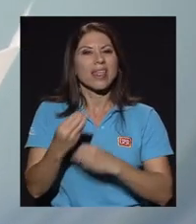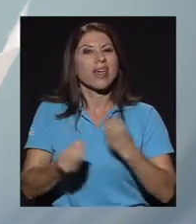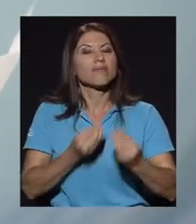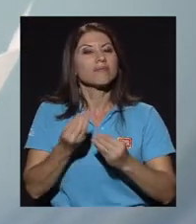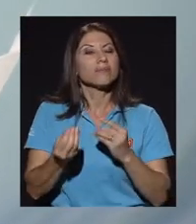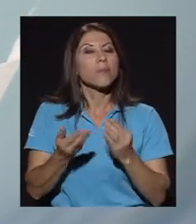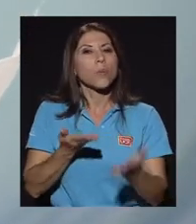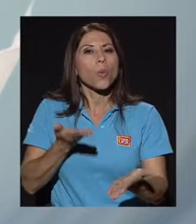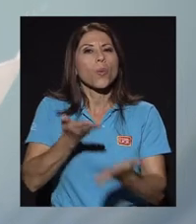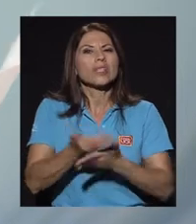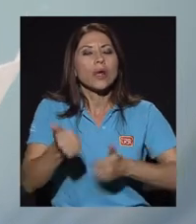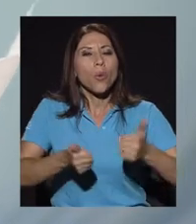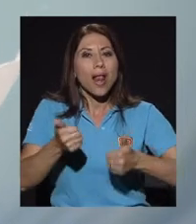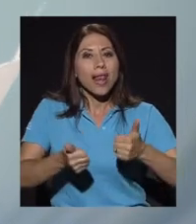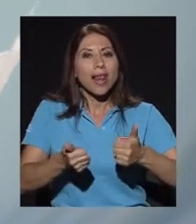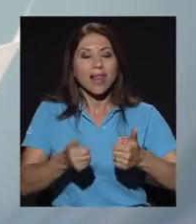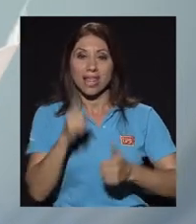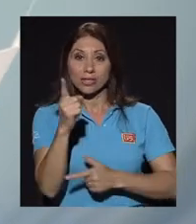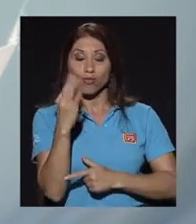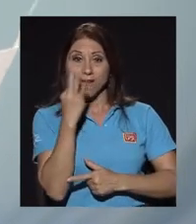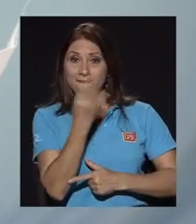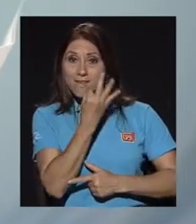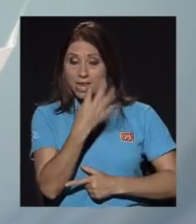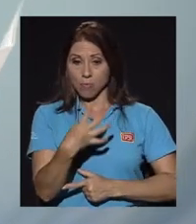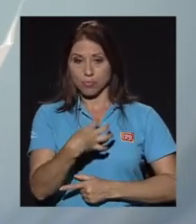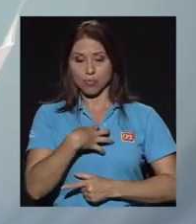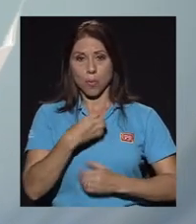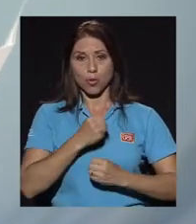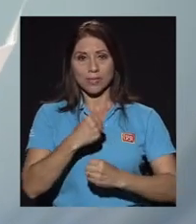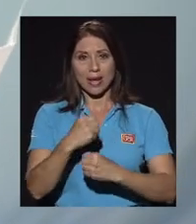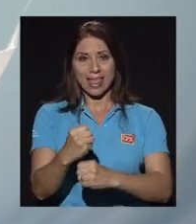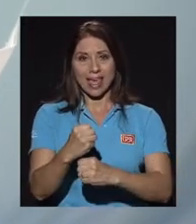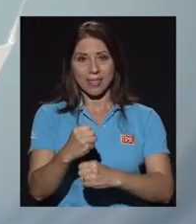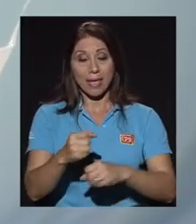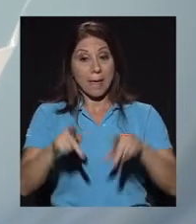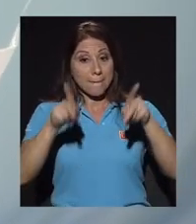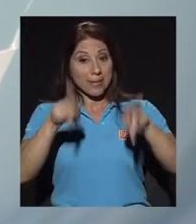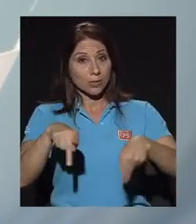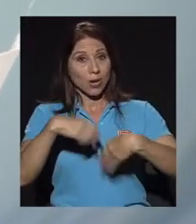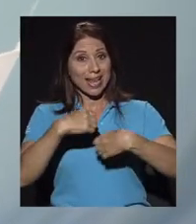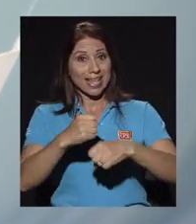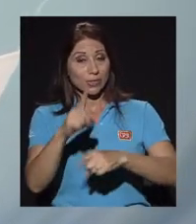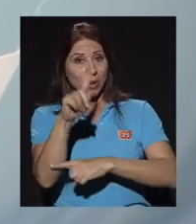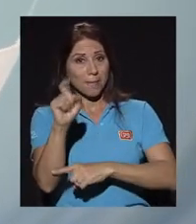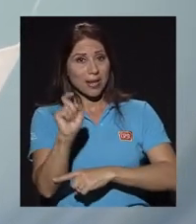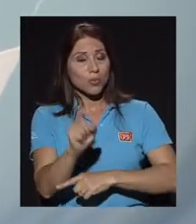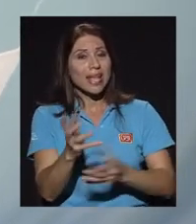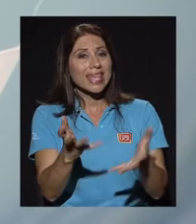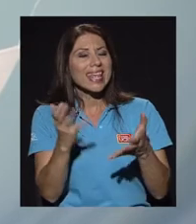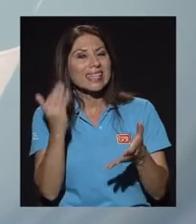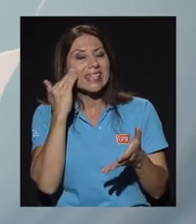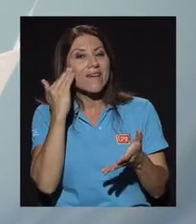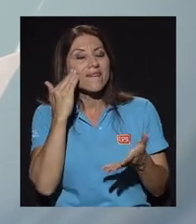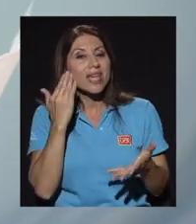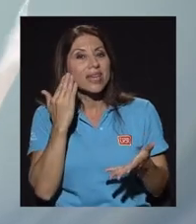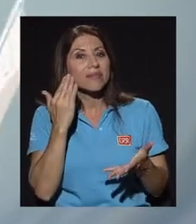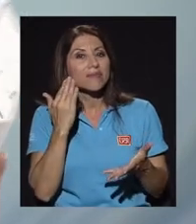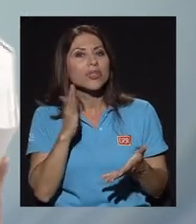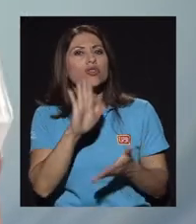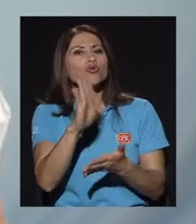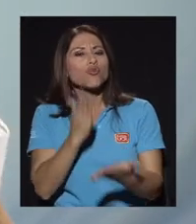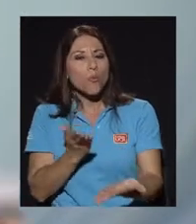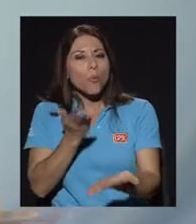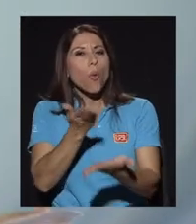una propiedad de la municipalidad, y lo que quieren conocer, la persona que hizo la pregunta, es cuál va a ser